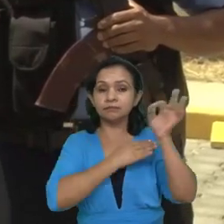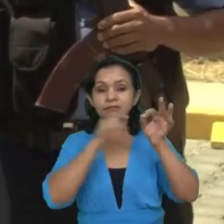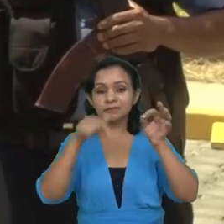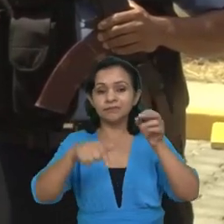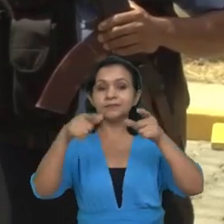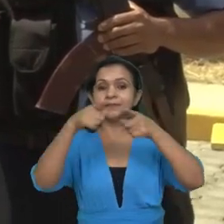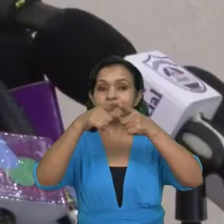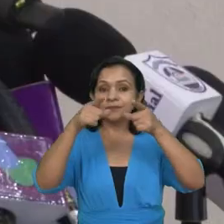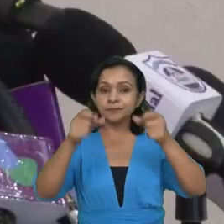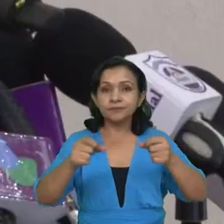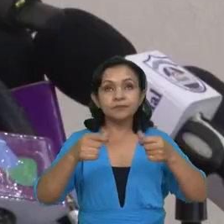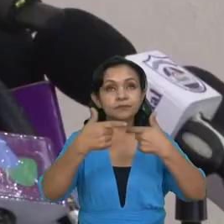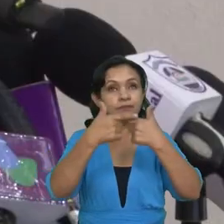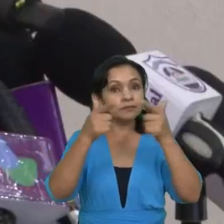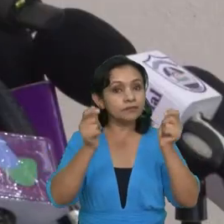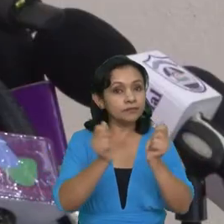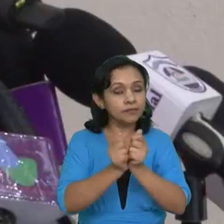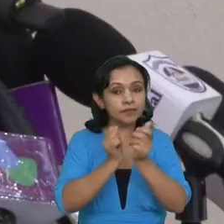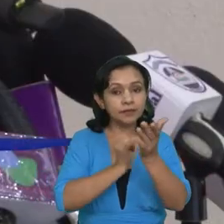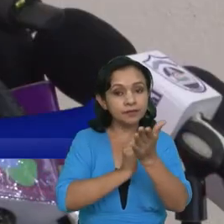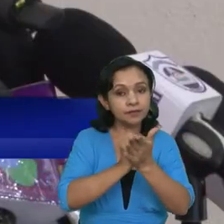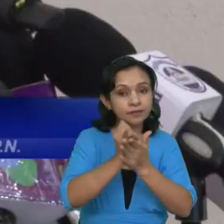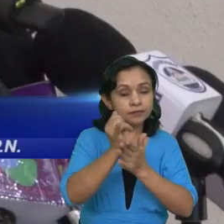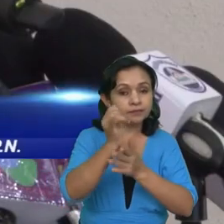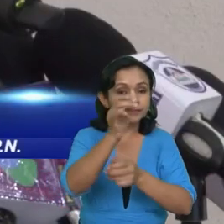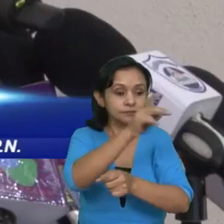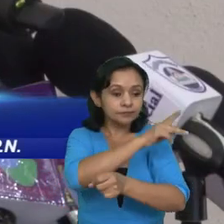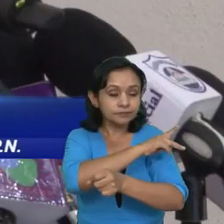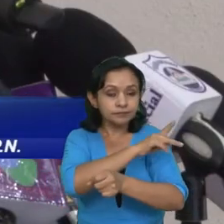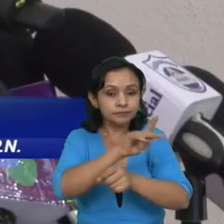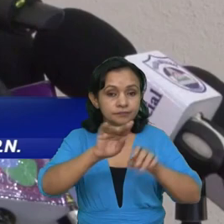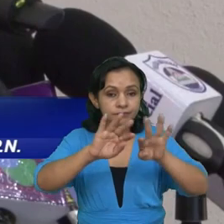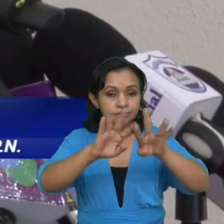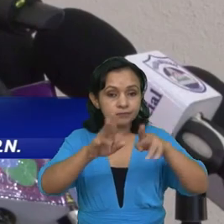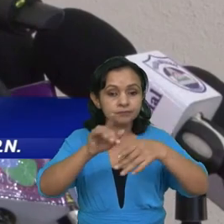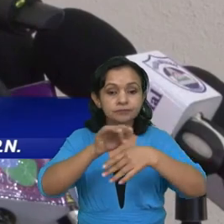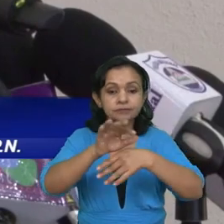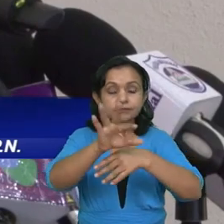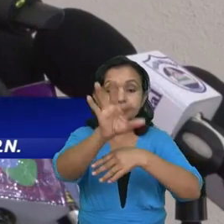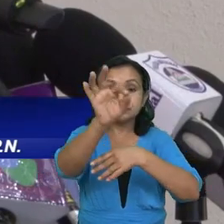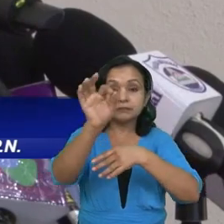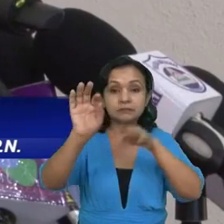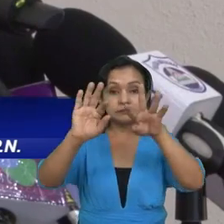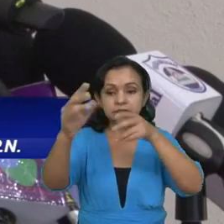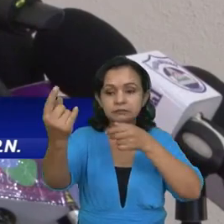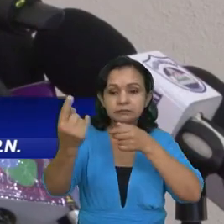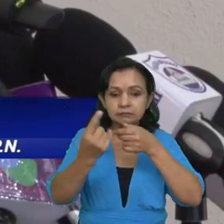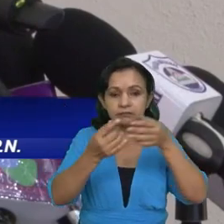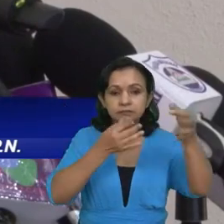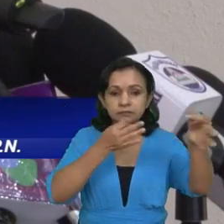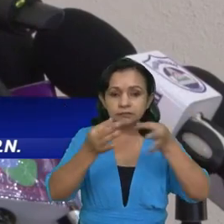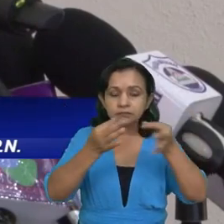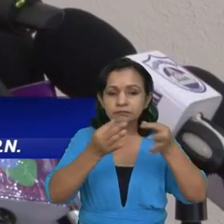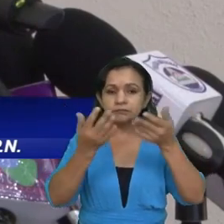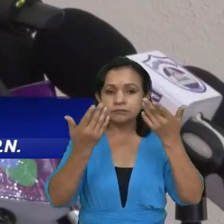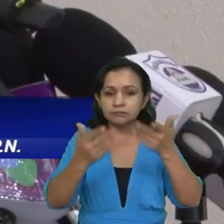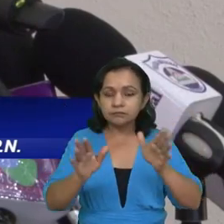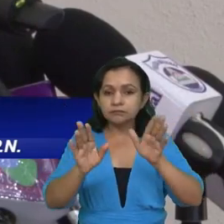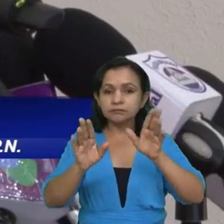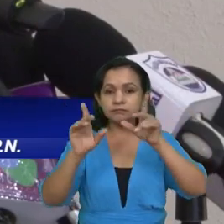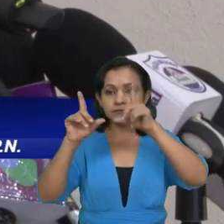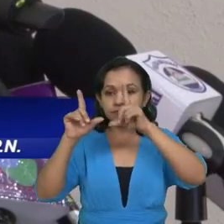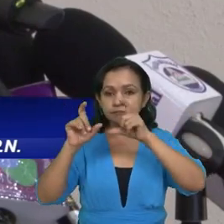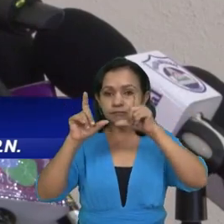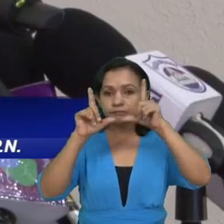el equipo técnico de investigación de la comisaría de la mujer recepcionó la denuncia realizó inspección y fijación fotográfica